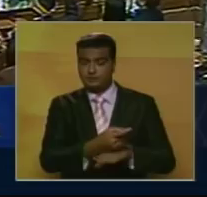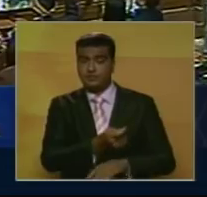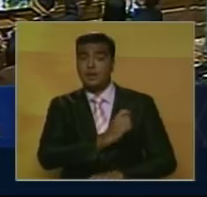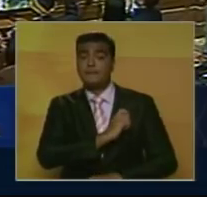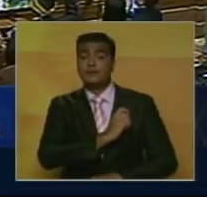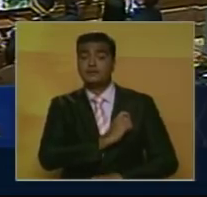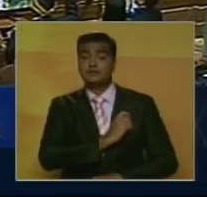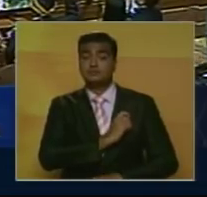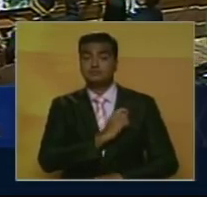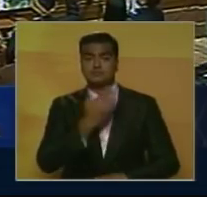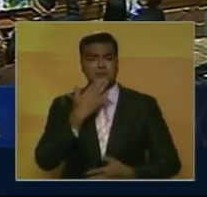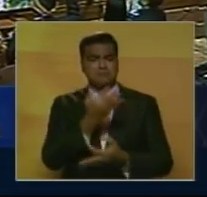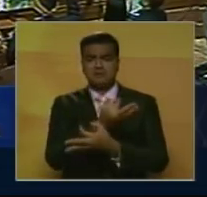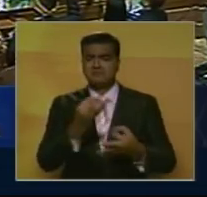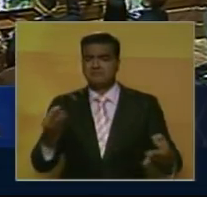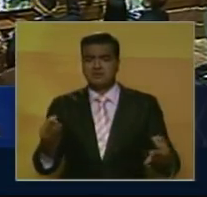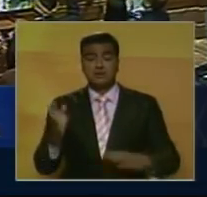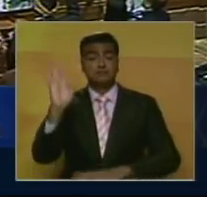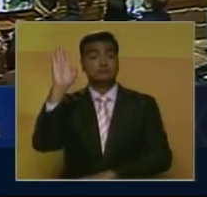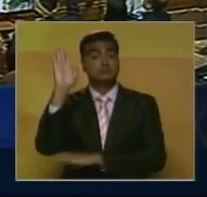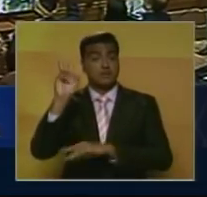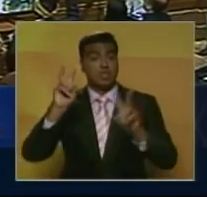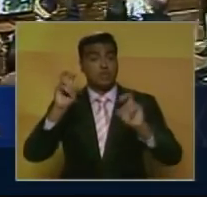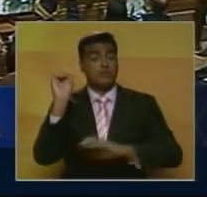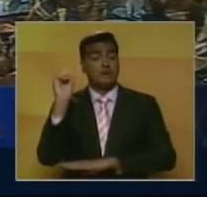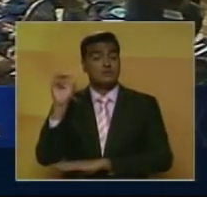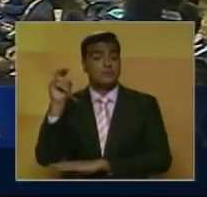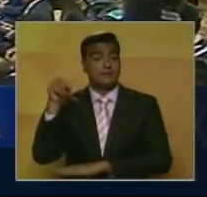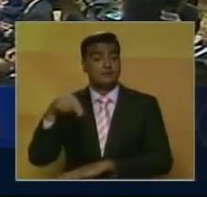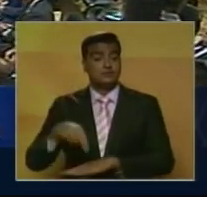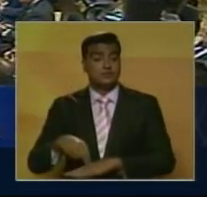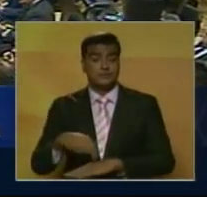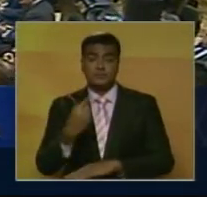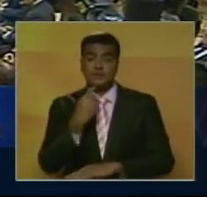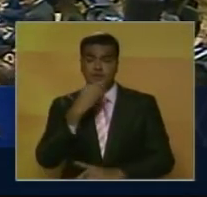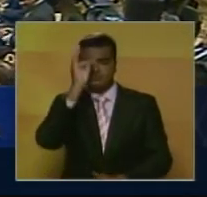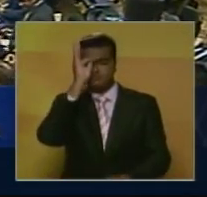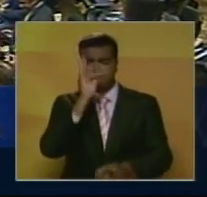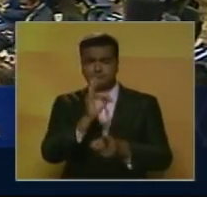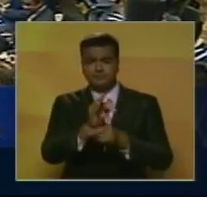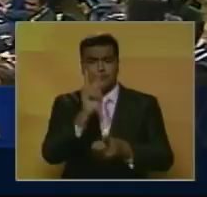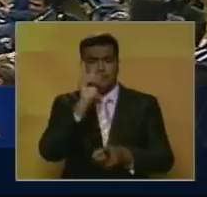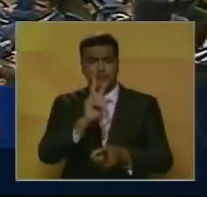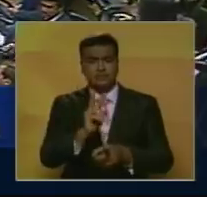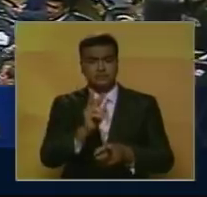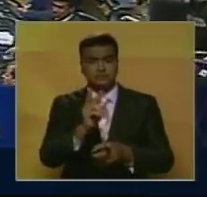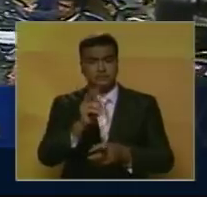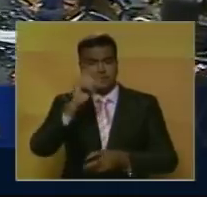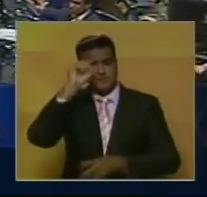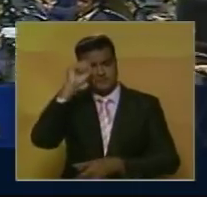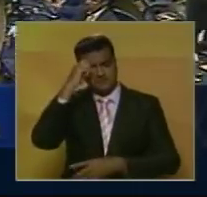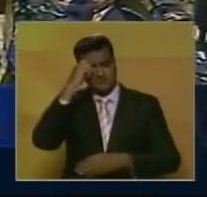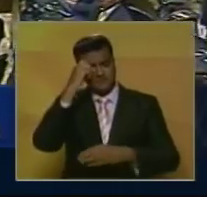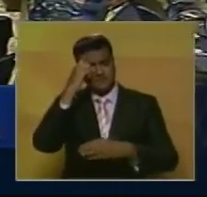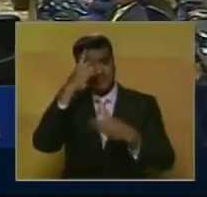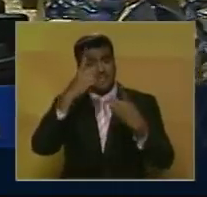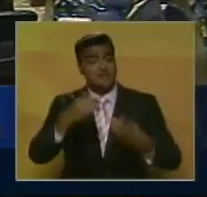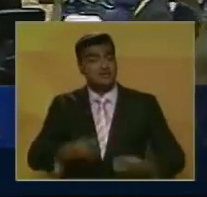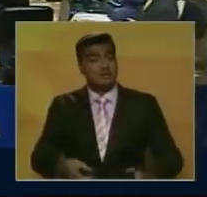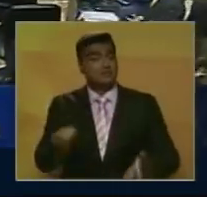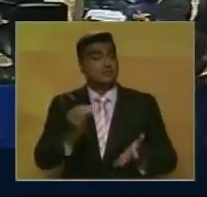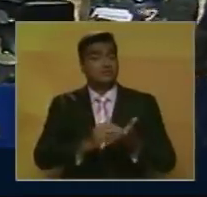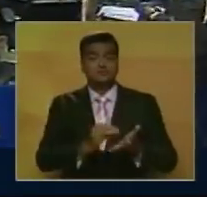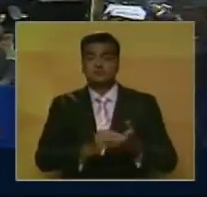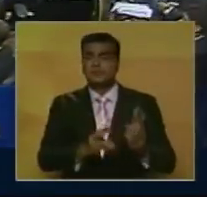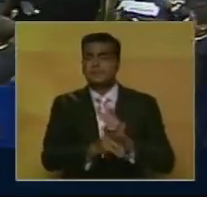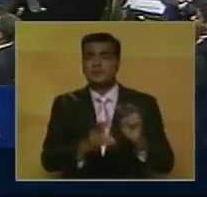por la juramentación de la nueva Asamblea Nacional, al considerar que es el fiel reflejo del pluralismo y del deseo clamoroso de